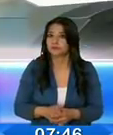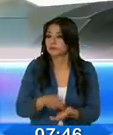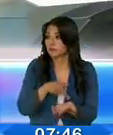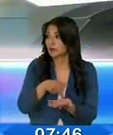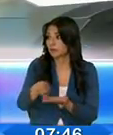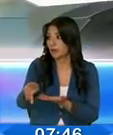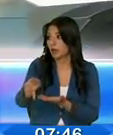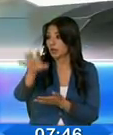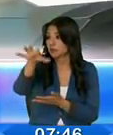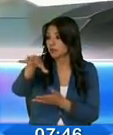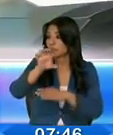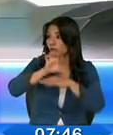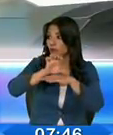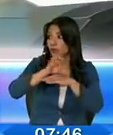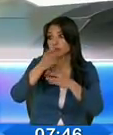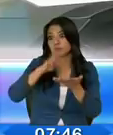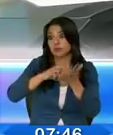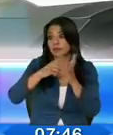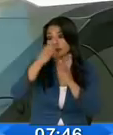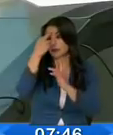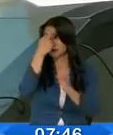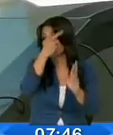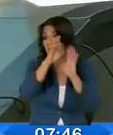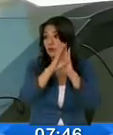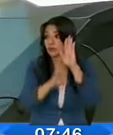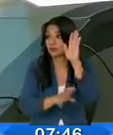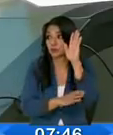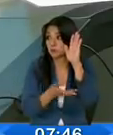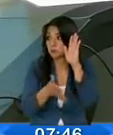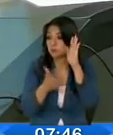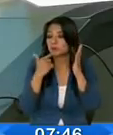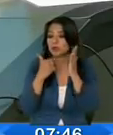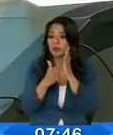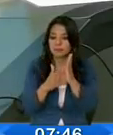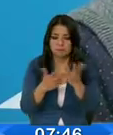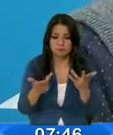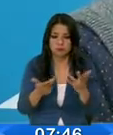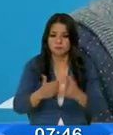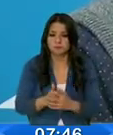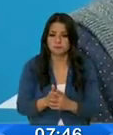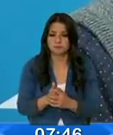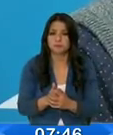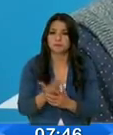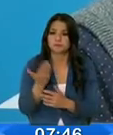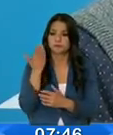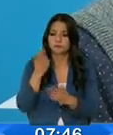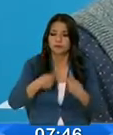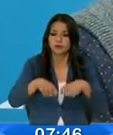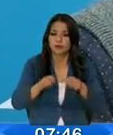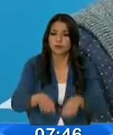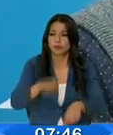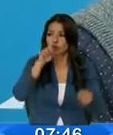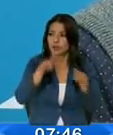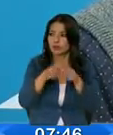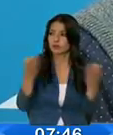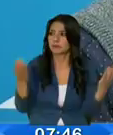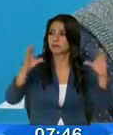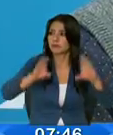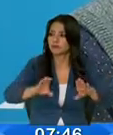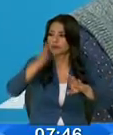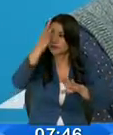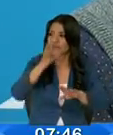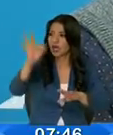hacerlo el Estado ecuatoriano, aquí hay una violación de la Constitución. Cuando se dejó sin efecto el Tratado Bilateral de Inversiones con